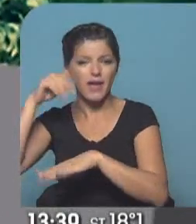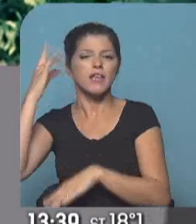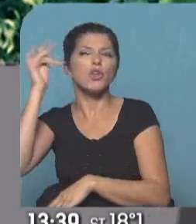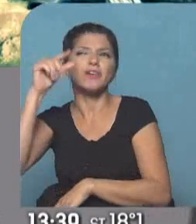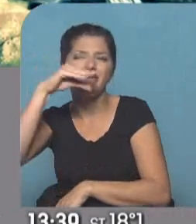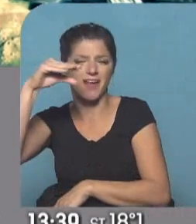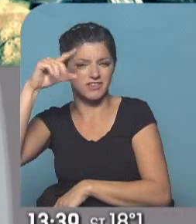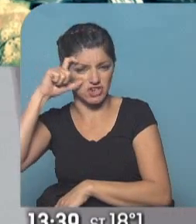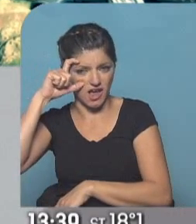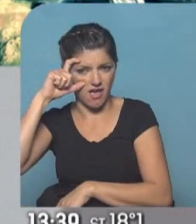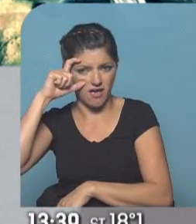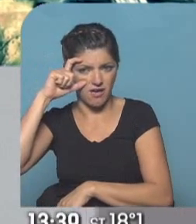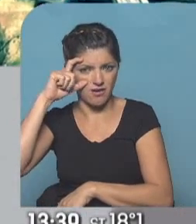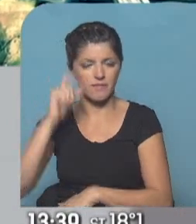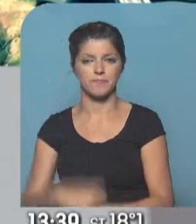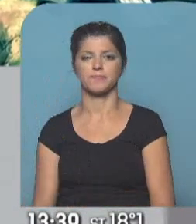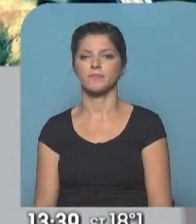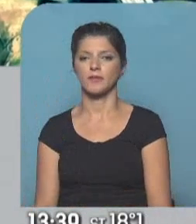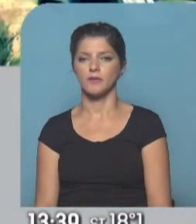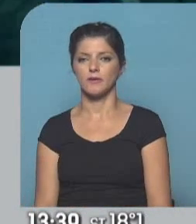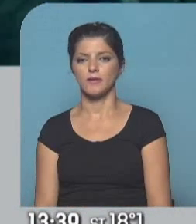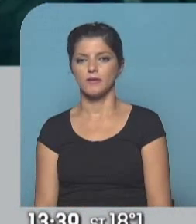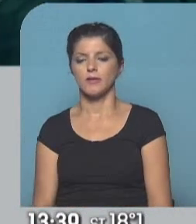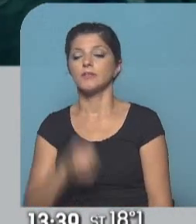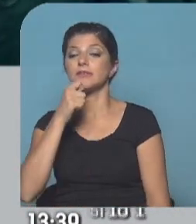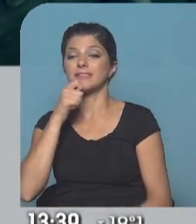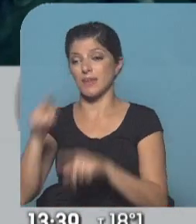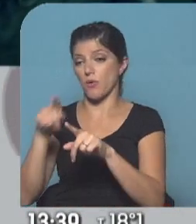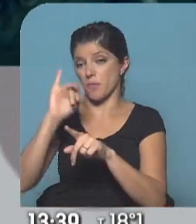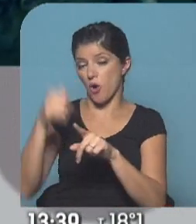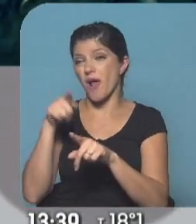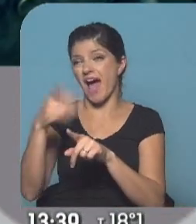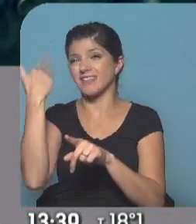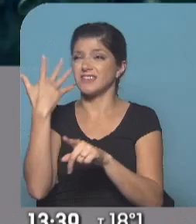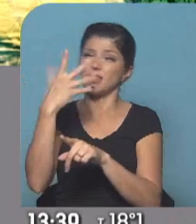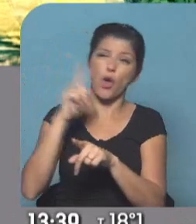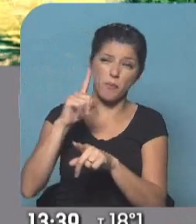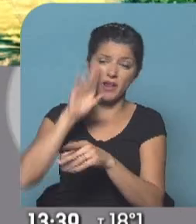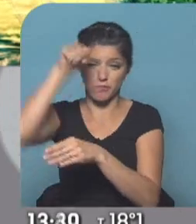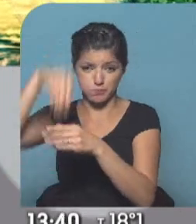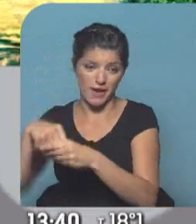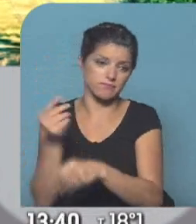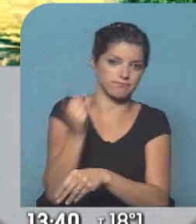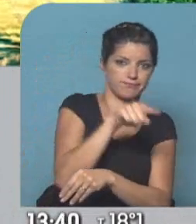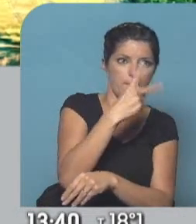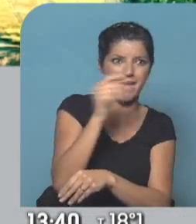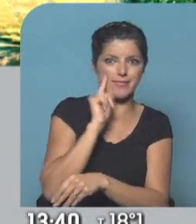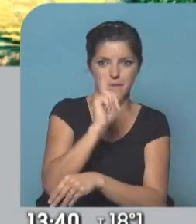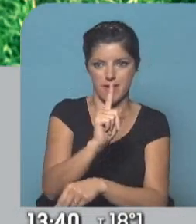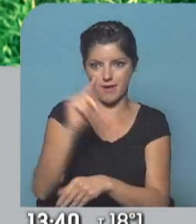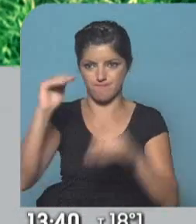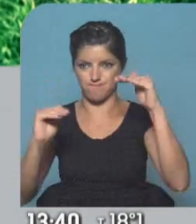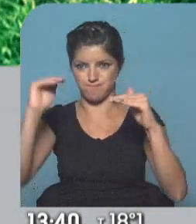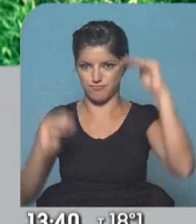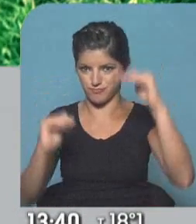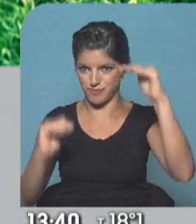da una magnitud menor. En su mejor momento llegó a tener 5.000 combatientes, la FARC 20.000. En cambio,